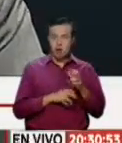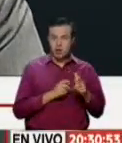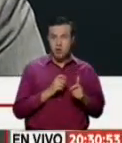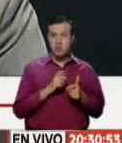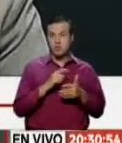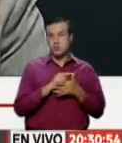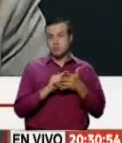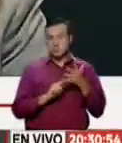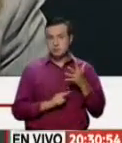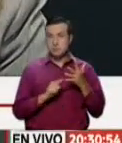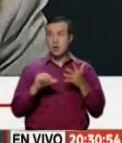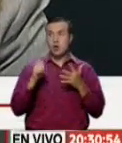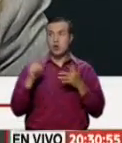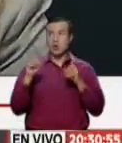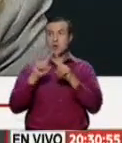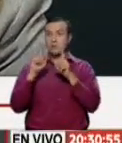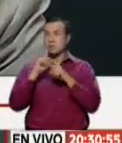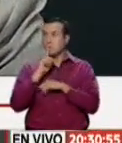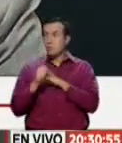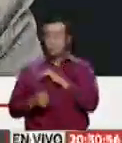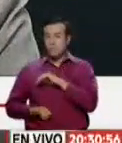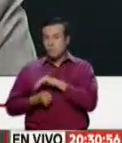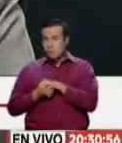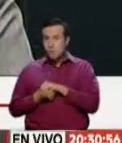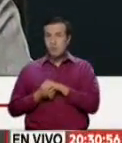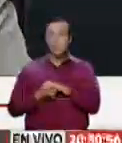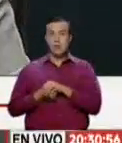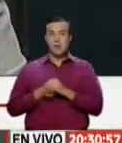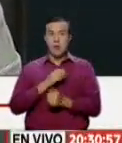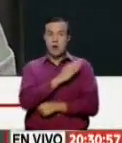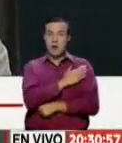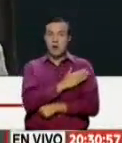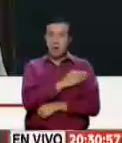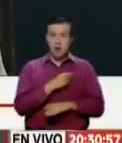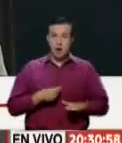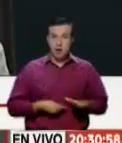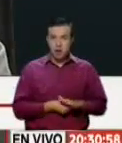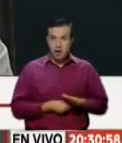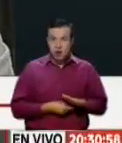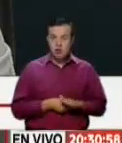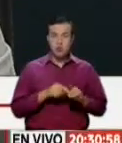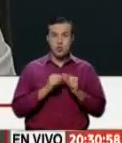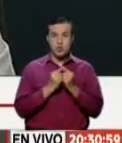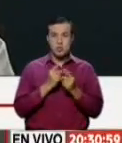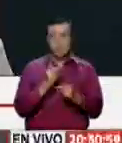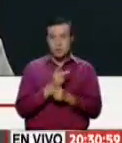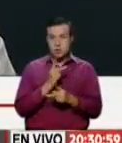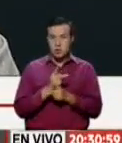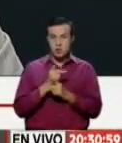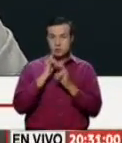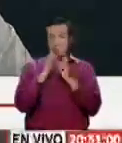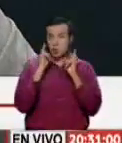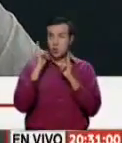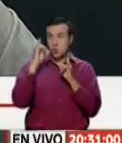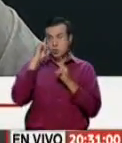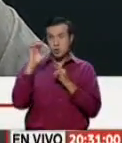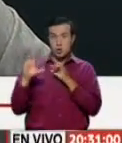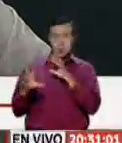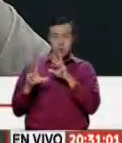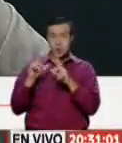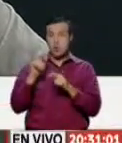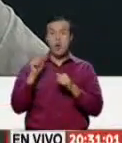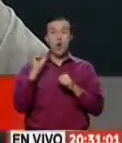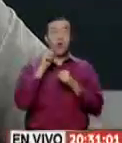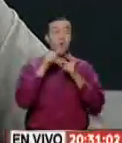concusión, testaferrismo, tráfico de influencias, delincuencia organizada, enriquecimiento ilícito público y